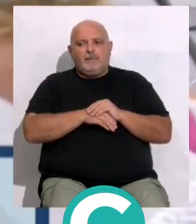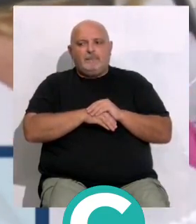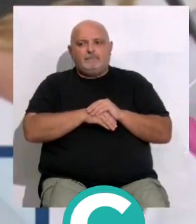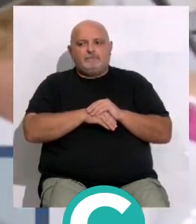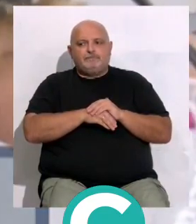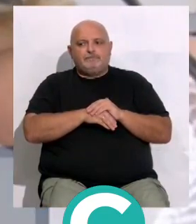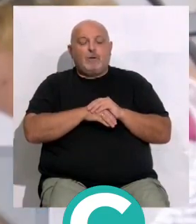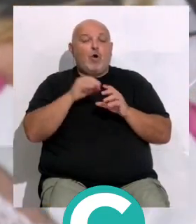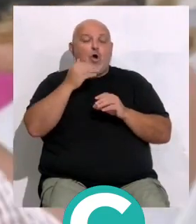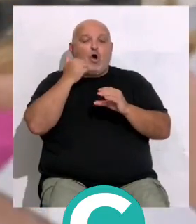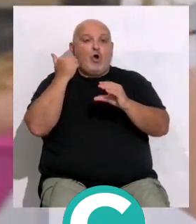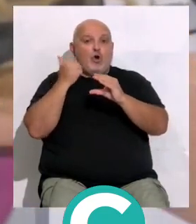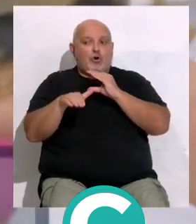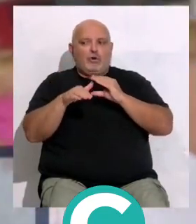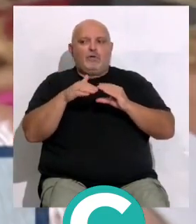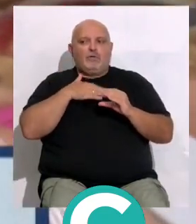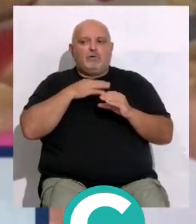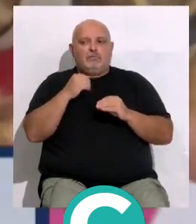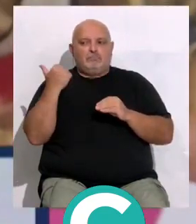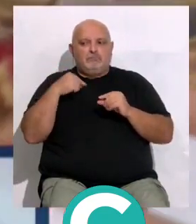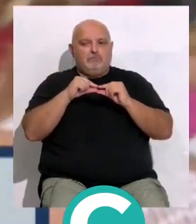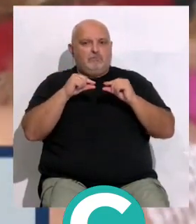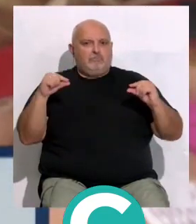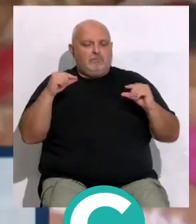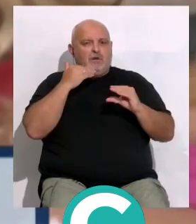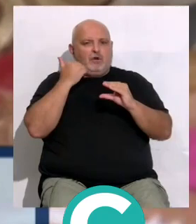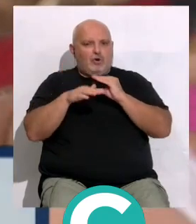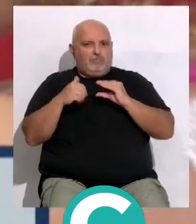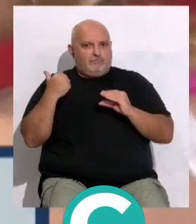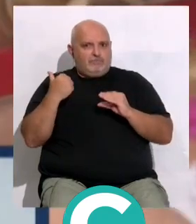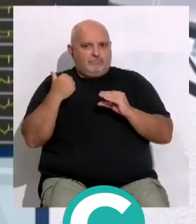686-767-615 o por correo electrónico en la dirección